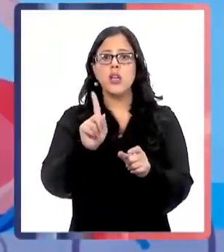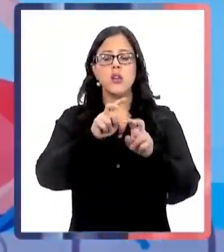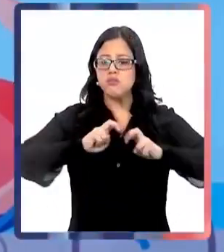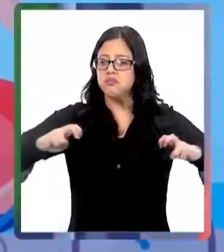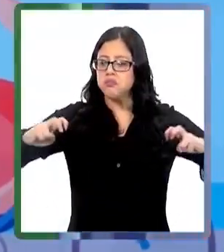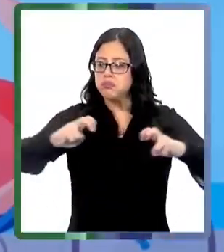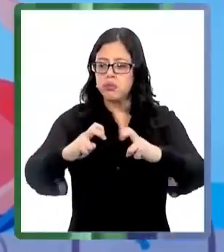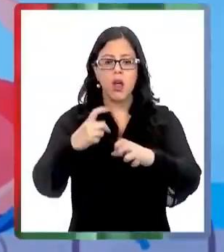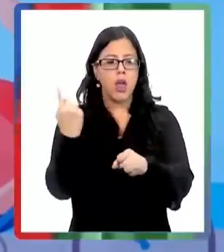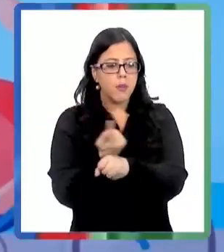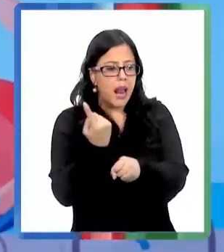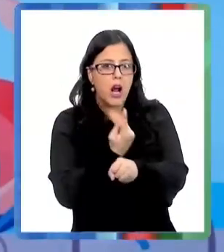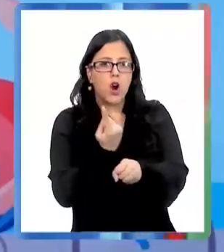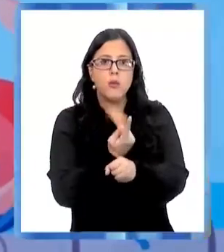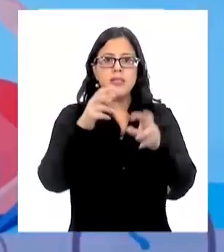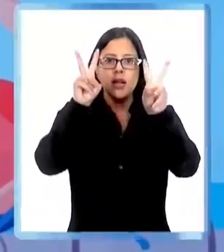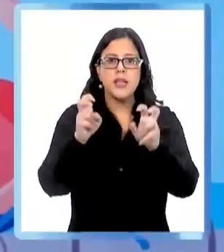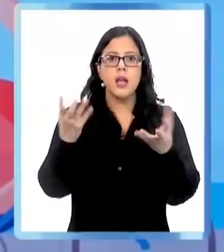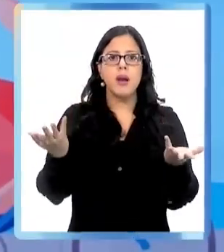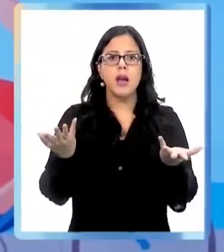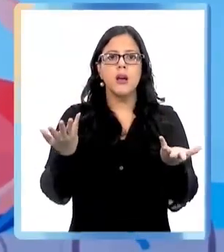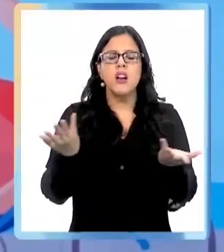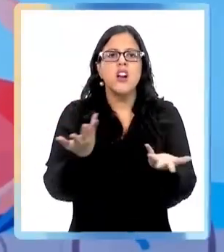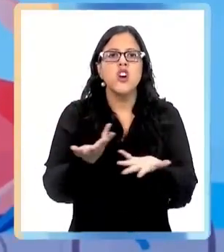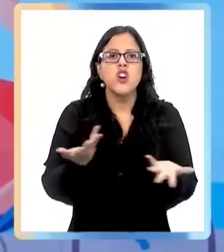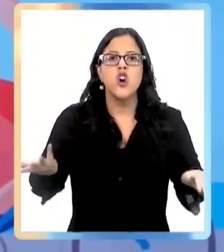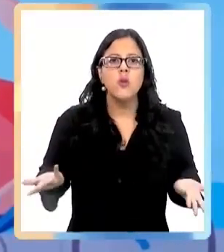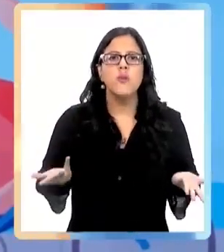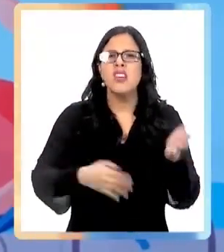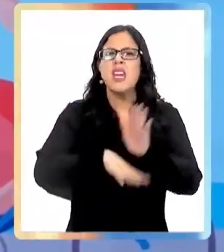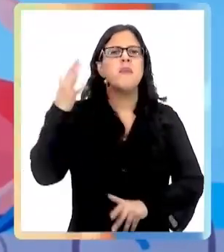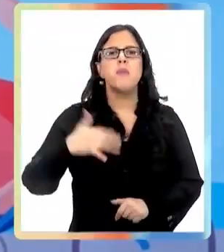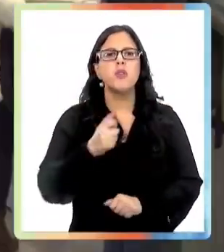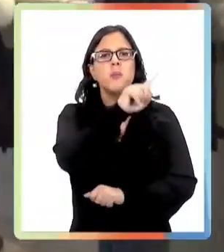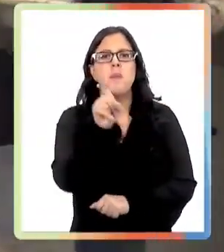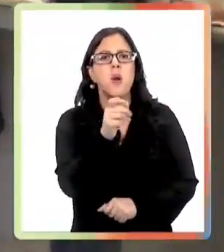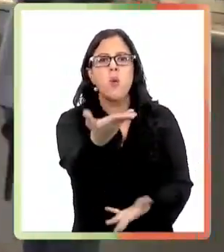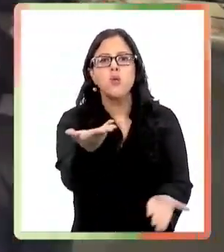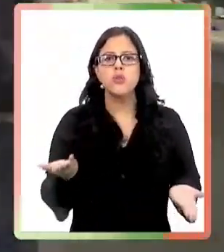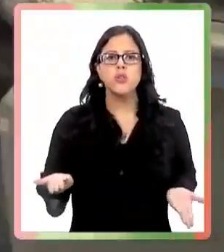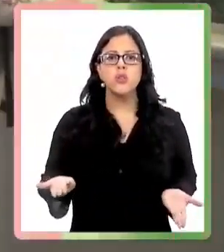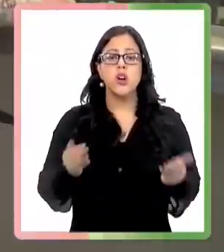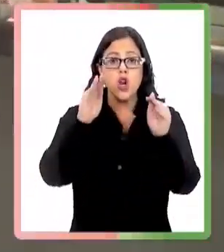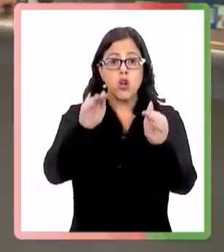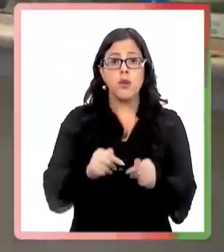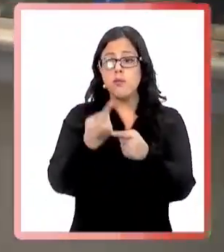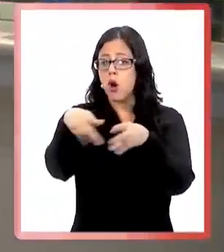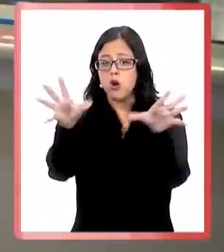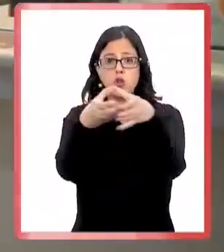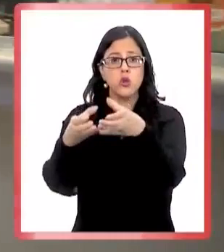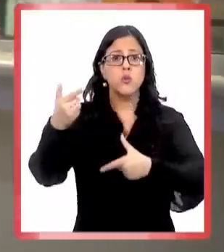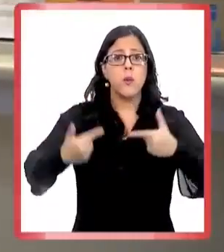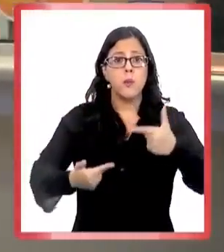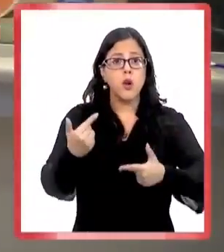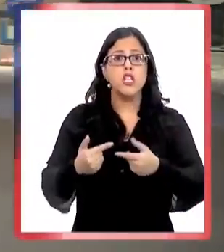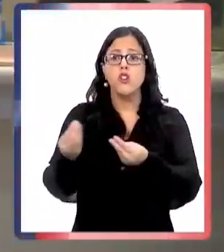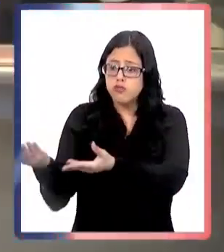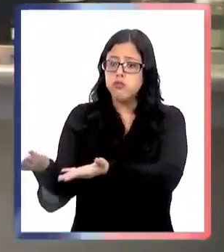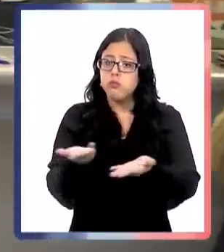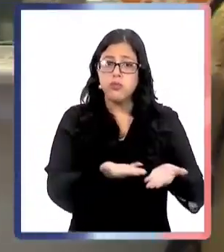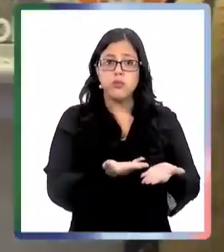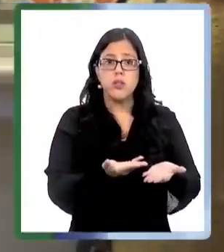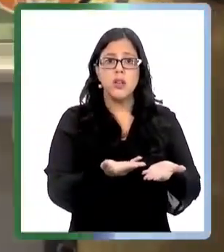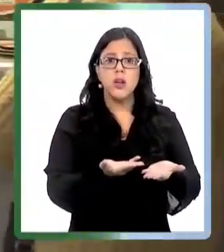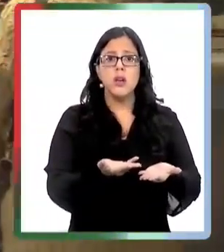Y hay algunos que no se sientan a la mesa a conversar. ¿Con qué cara? ¿Qué es más importante? Les pregunto. Lo mismo a otros